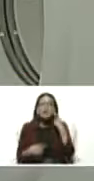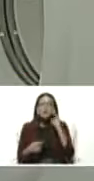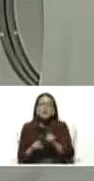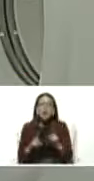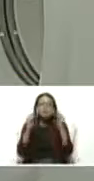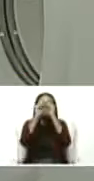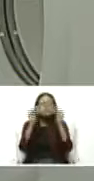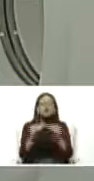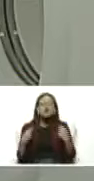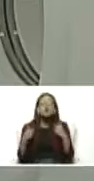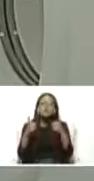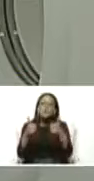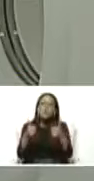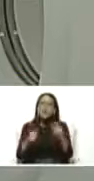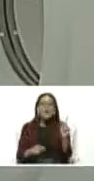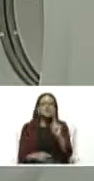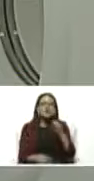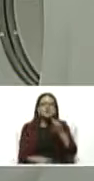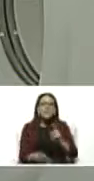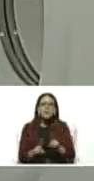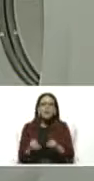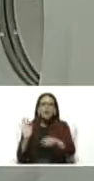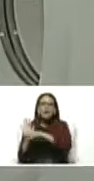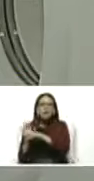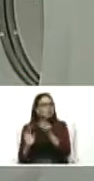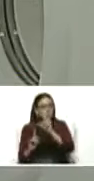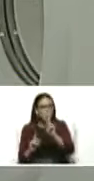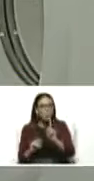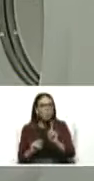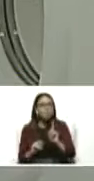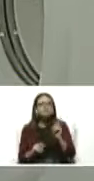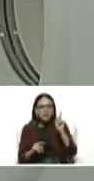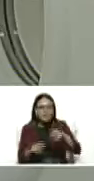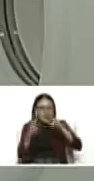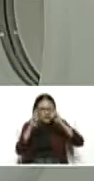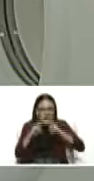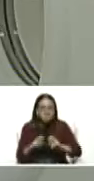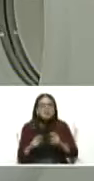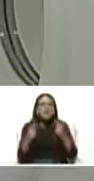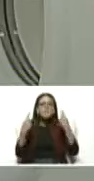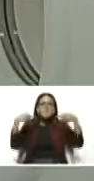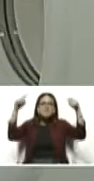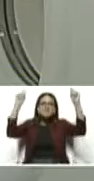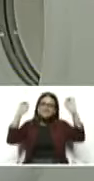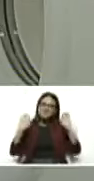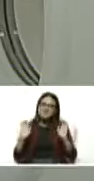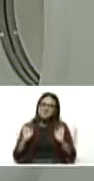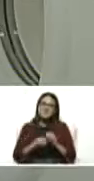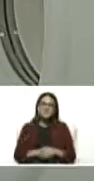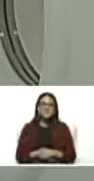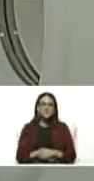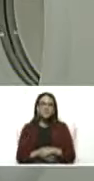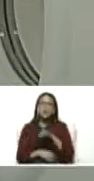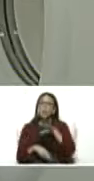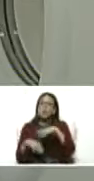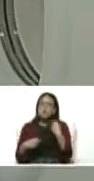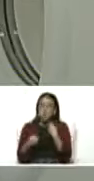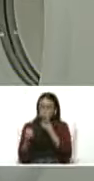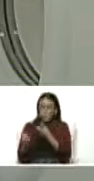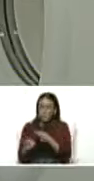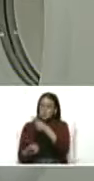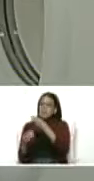Presidente, fíjese, un inciso, metiendo aquí la cuchara. Usted nos mandó los recursos para este